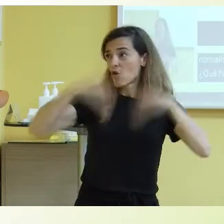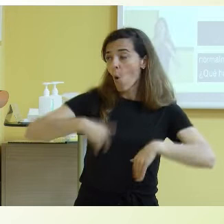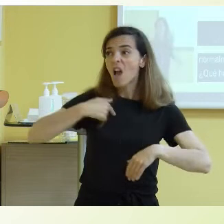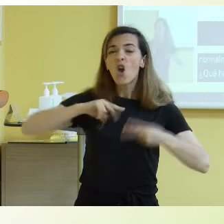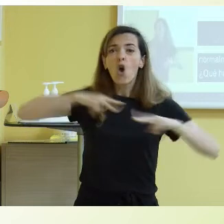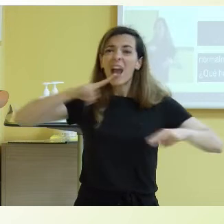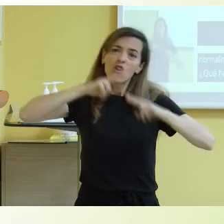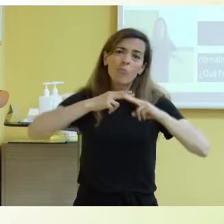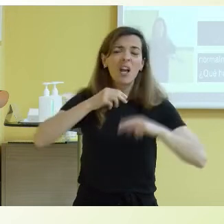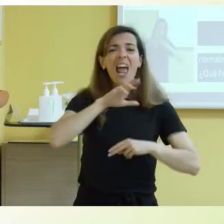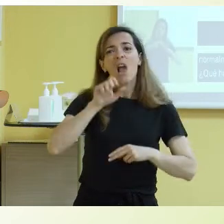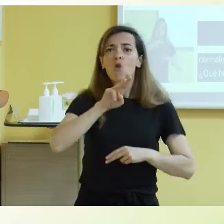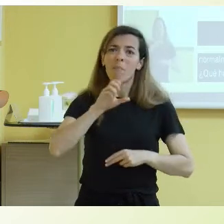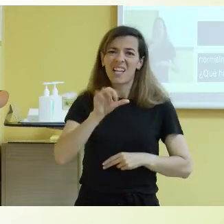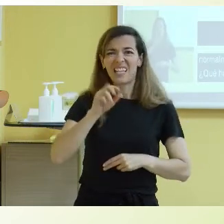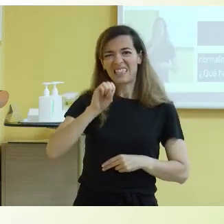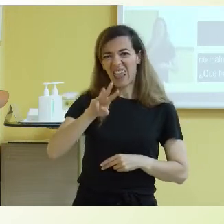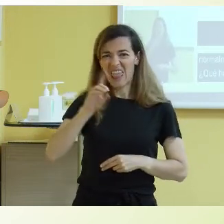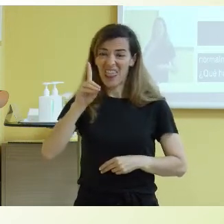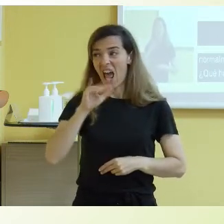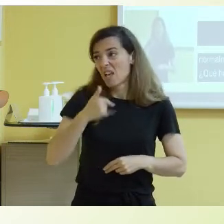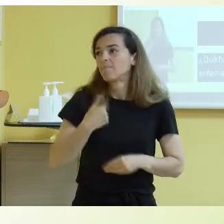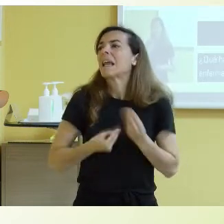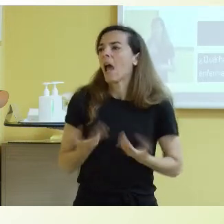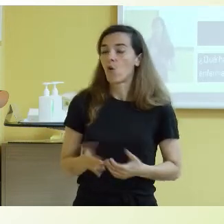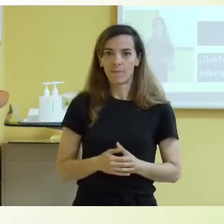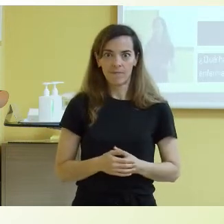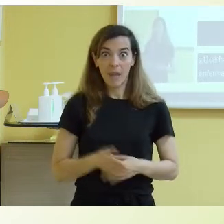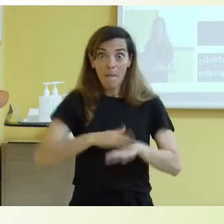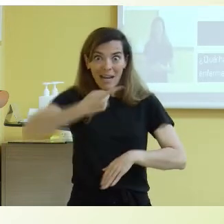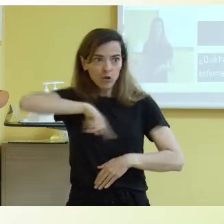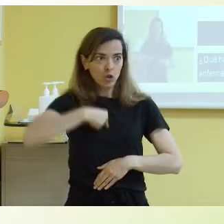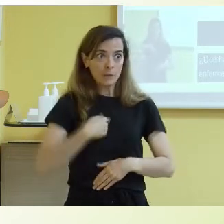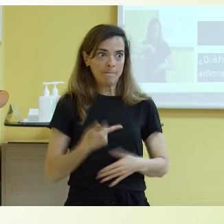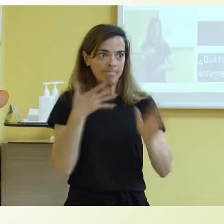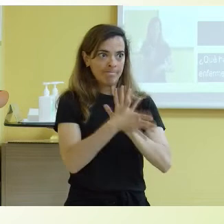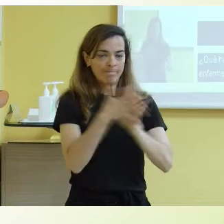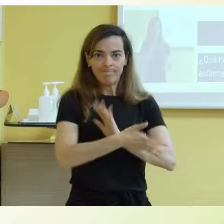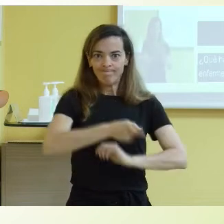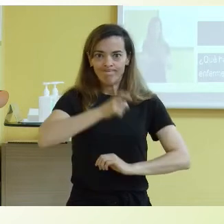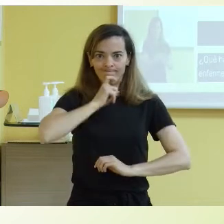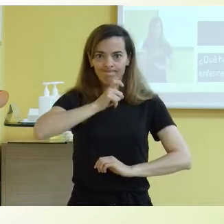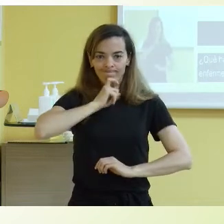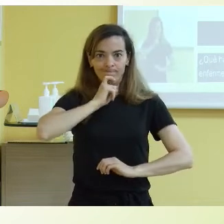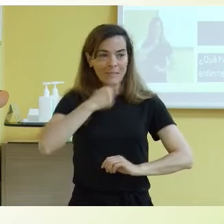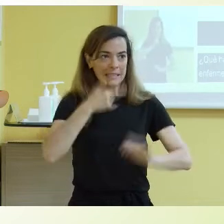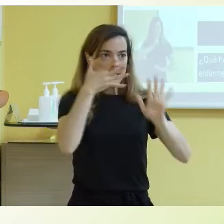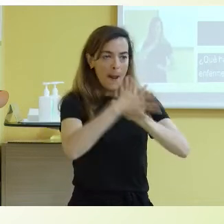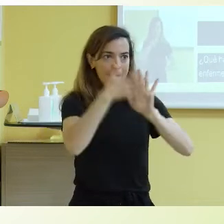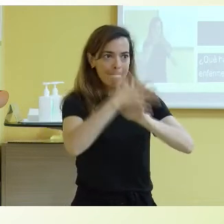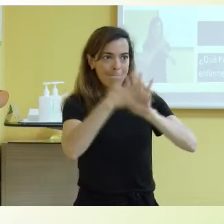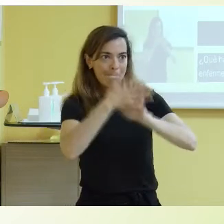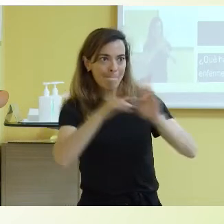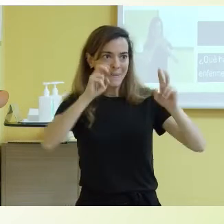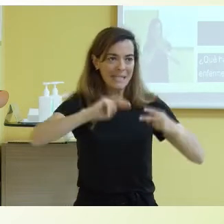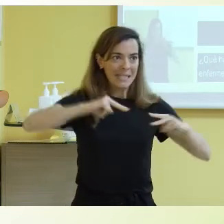el VPS13D. Para nosotros mismos es un problema explicarle cómo podemos explicarle el consejo genético, pues si va a